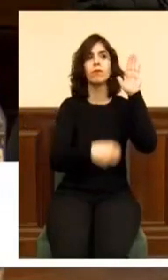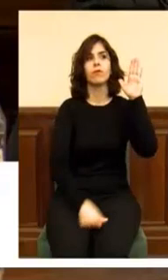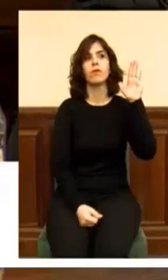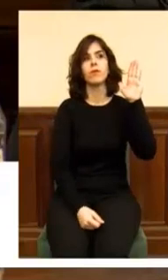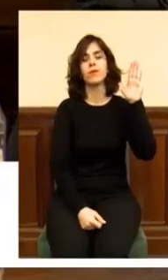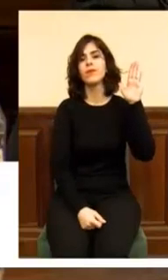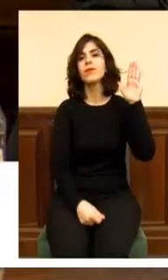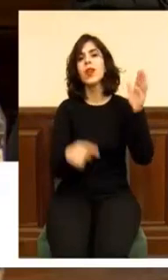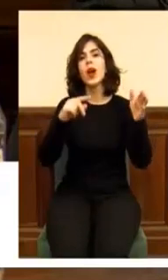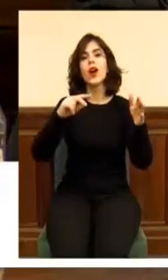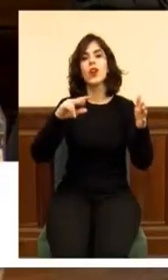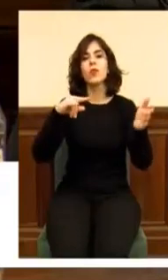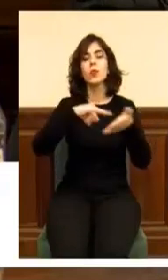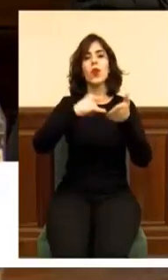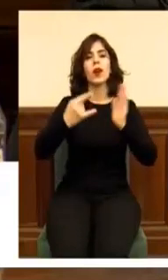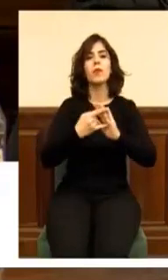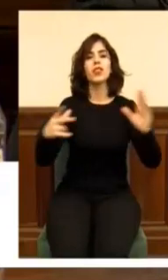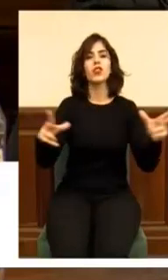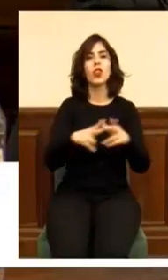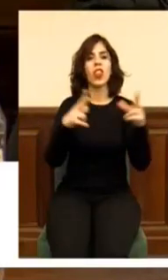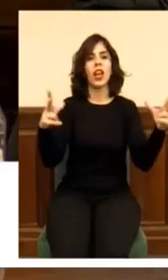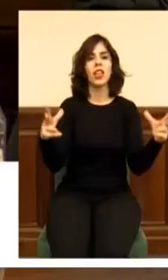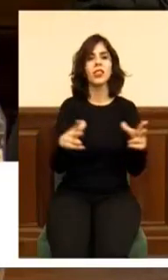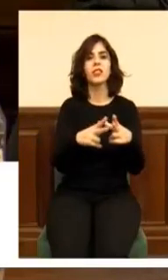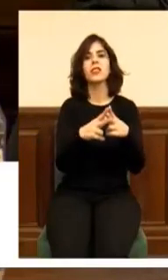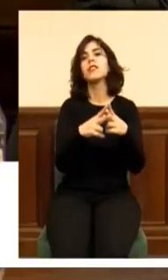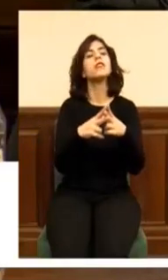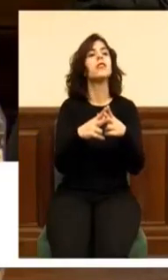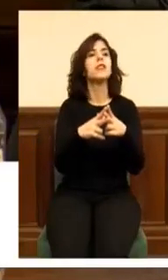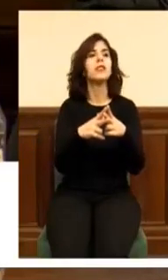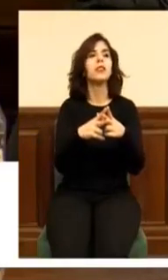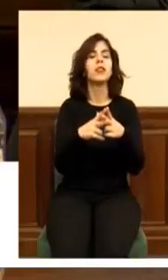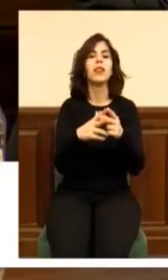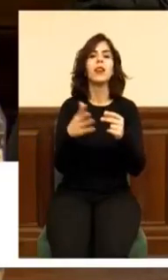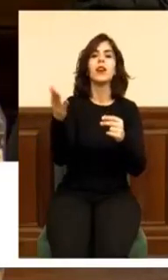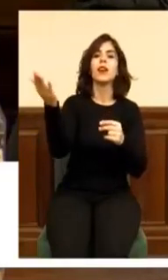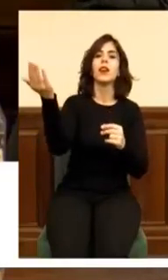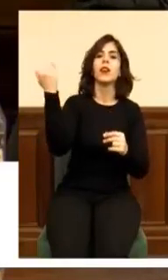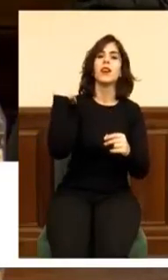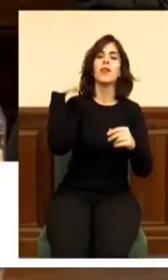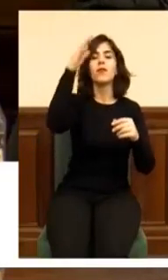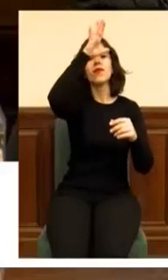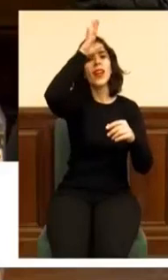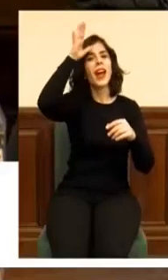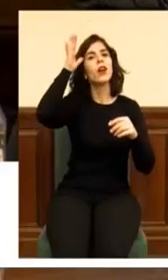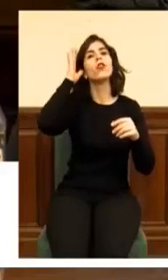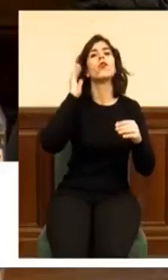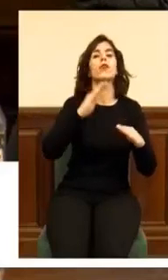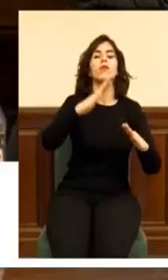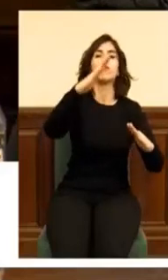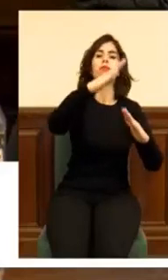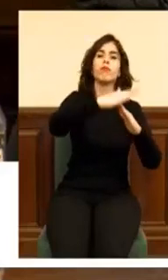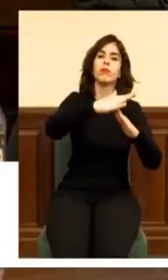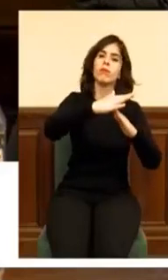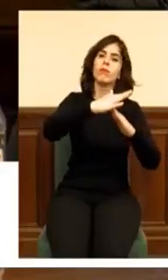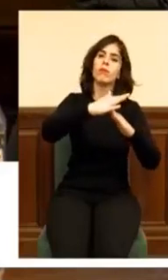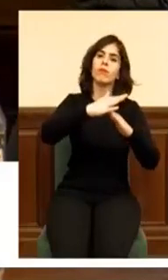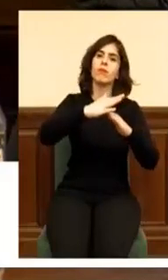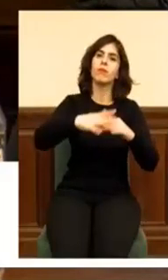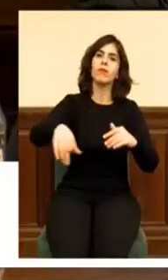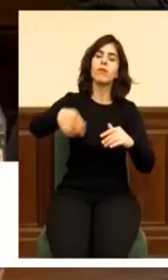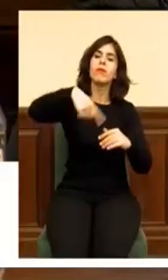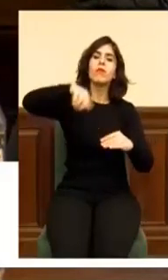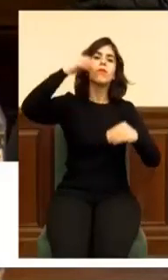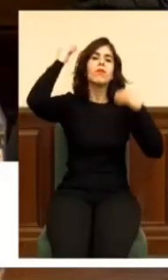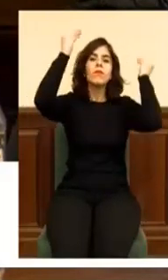aquellos programas sociales que cayeron en el mes de verano. Es de celebrar, lo consideramos